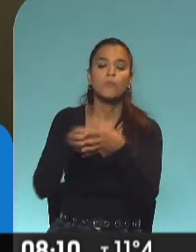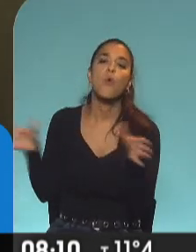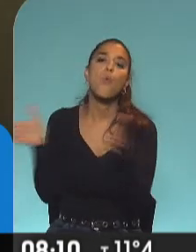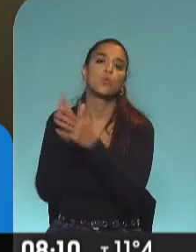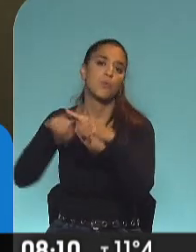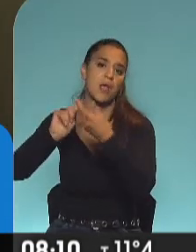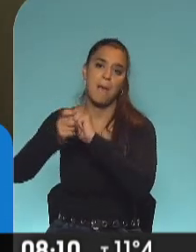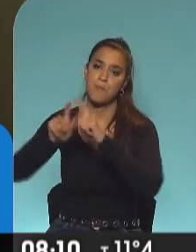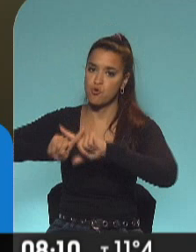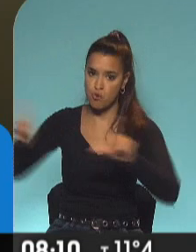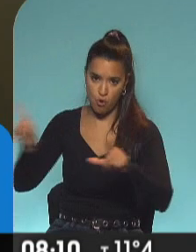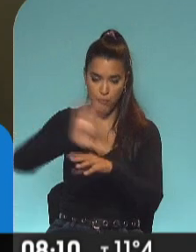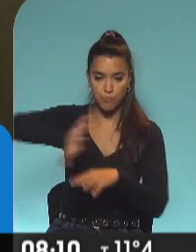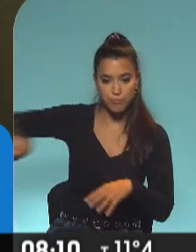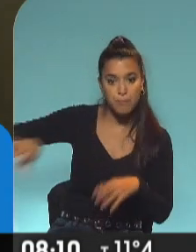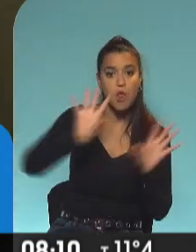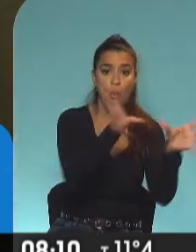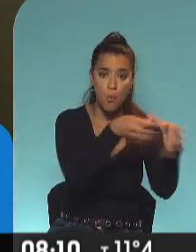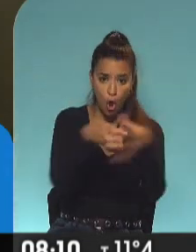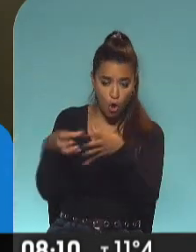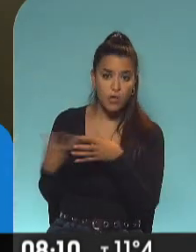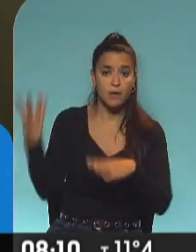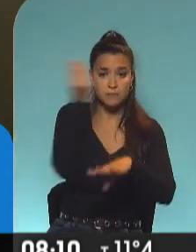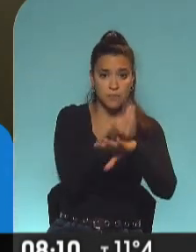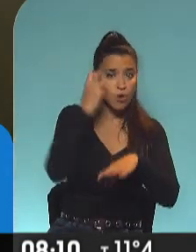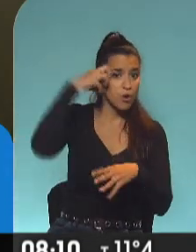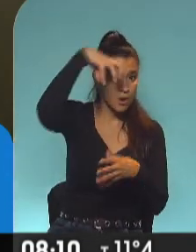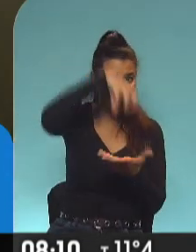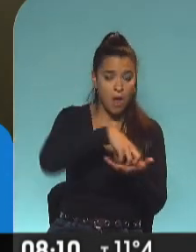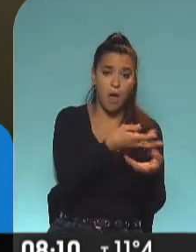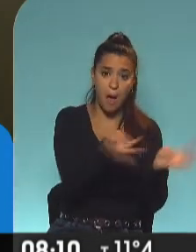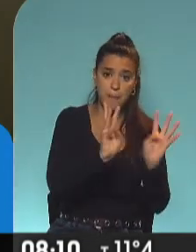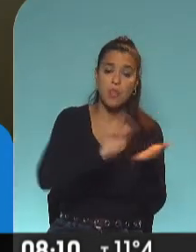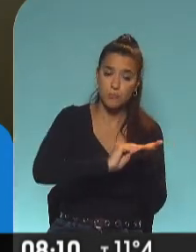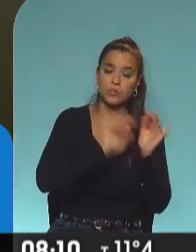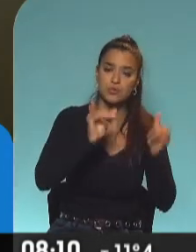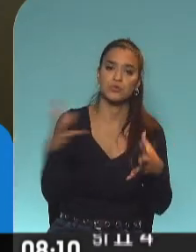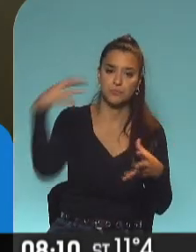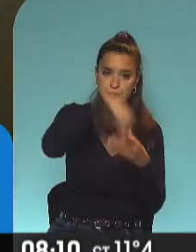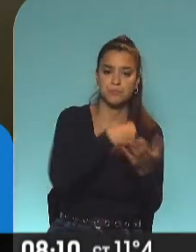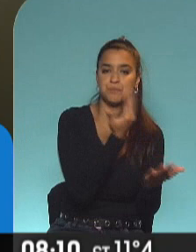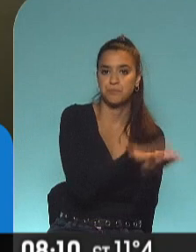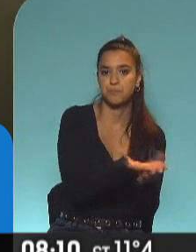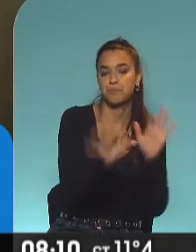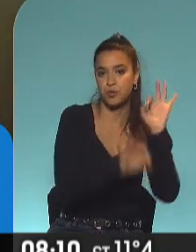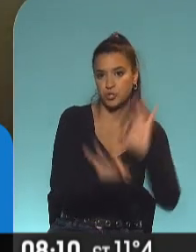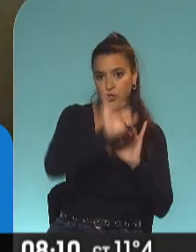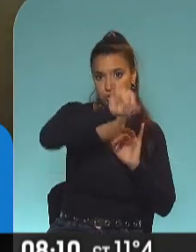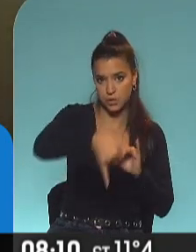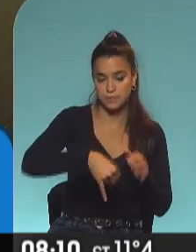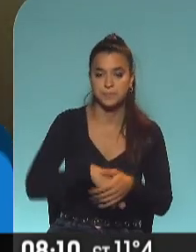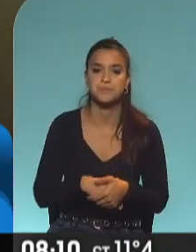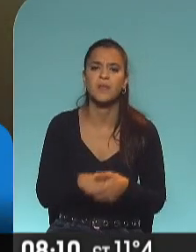el Cambio. El resto de los bloques que tienen representación parlamentaria en la Cámara de Diputados acompañan la presentación de este proyecto. ¿Qué es lo